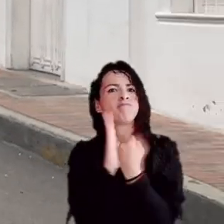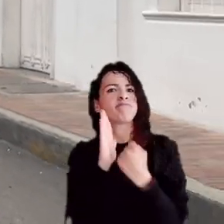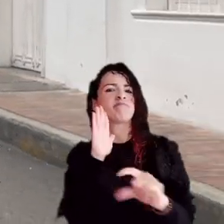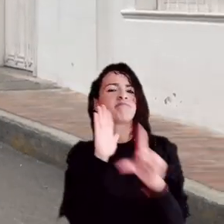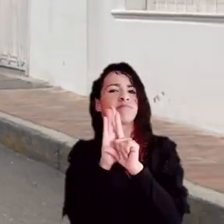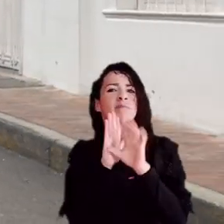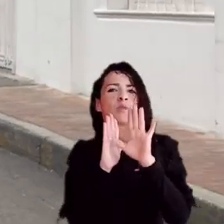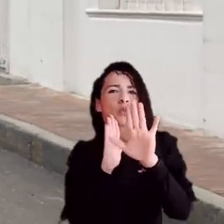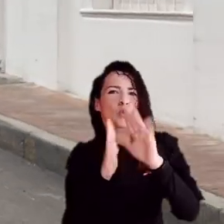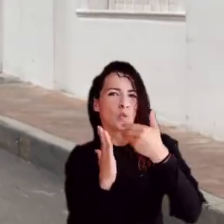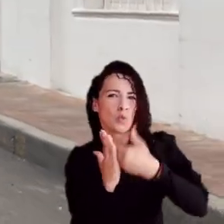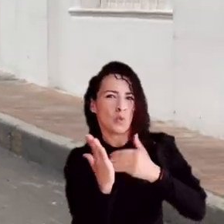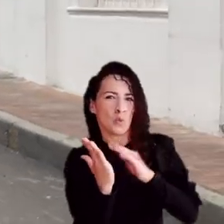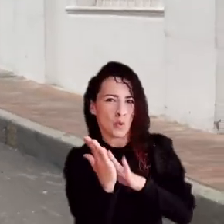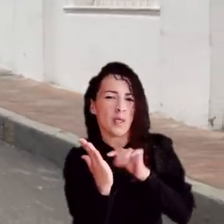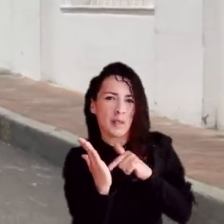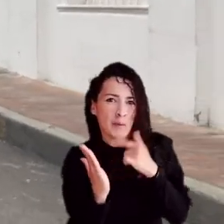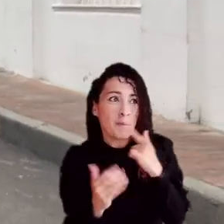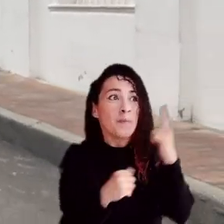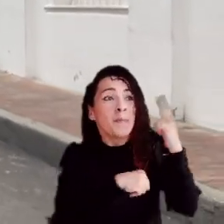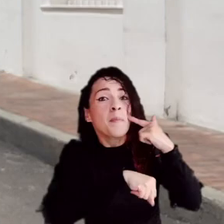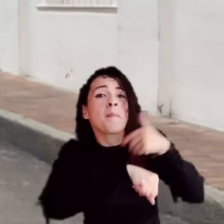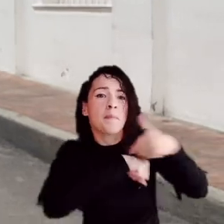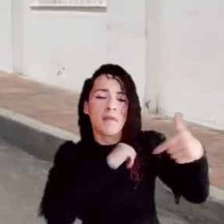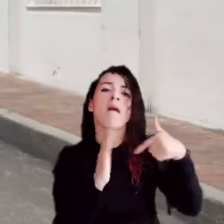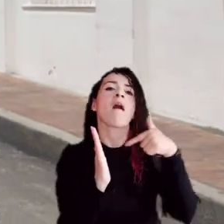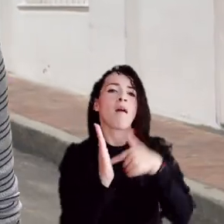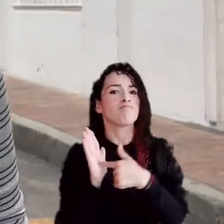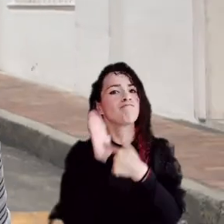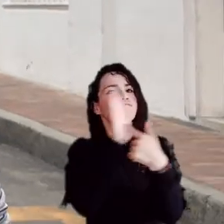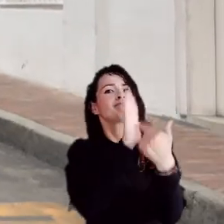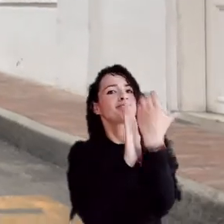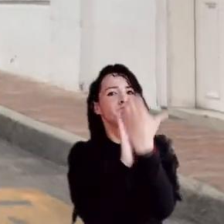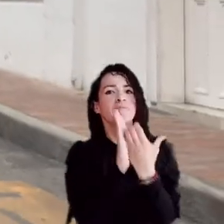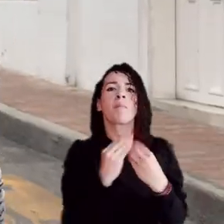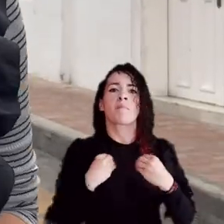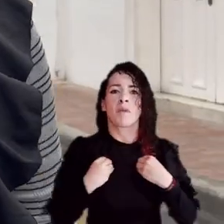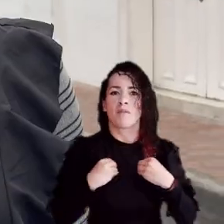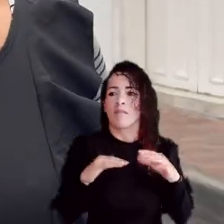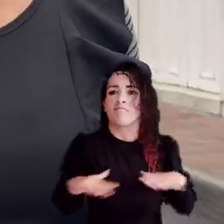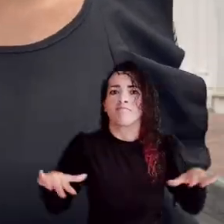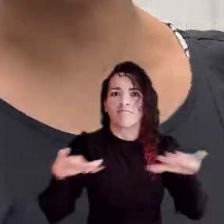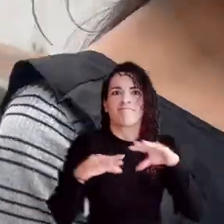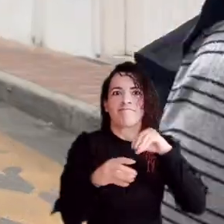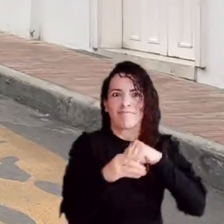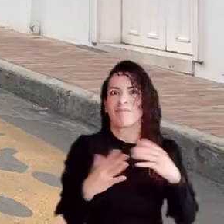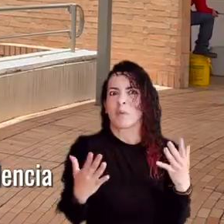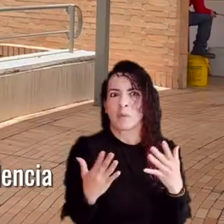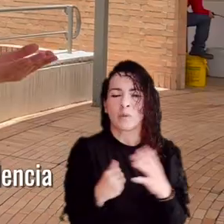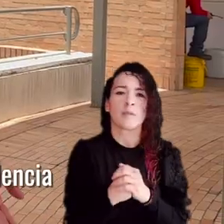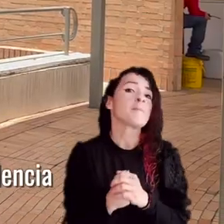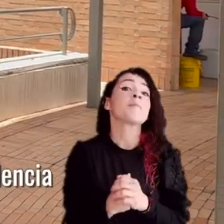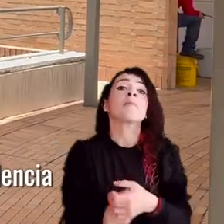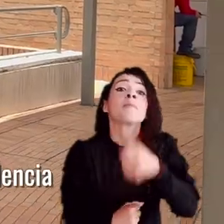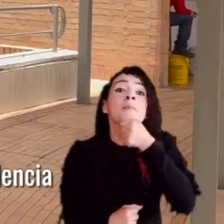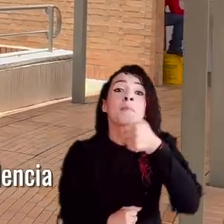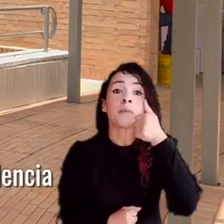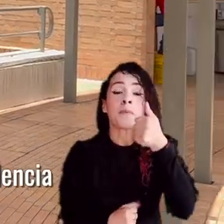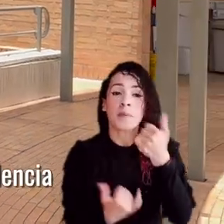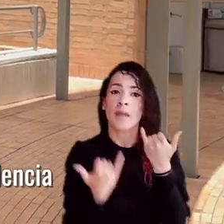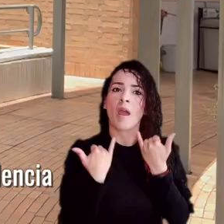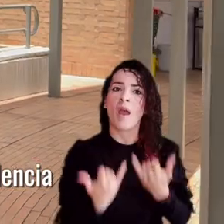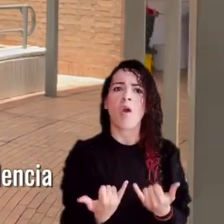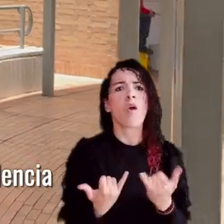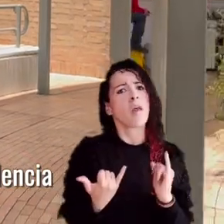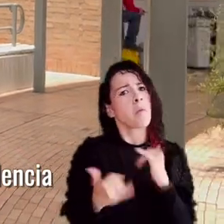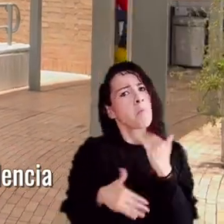apostillada. Para muchos casos, entre esos documentos también debes presentar tu certificado de residencia. La buena noticia es que